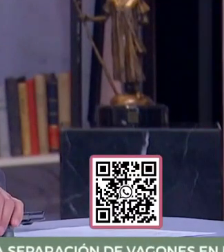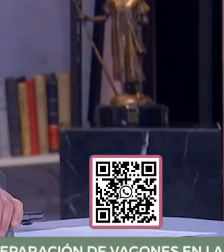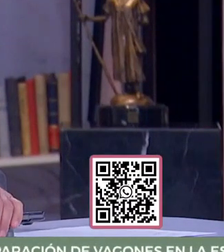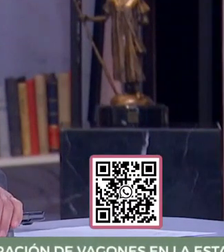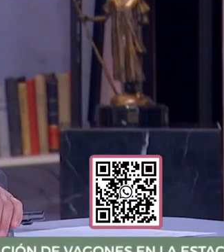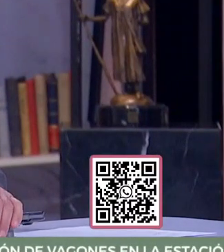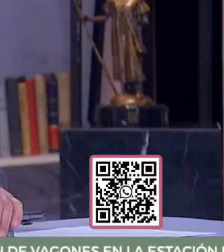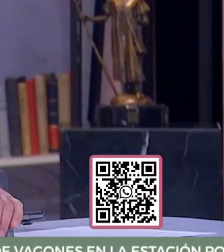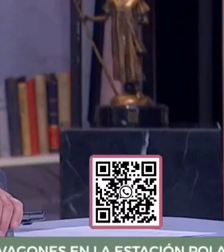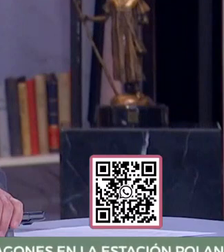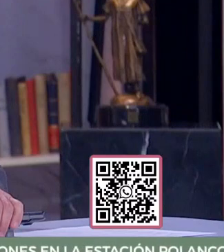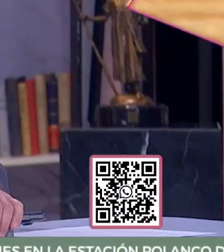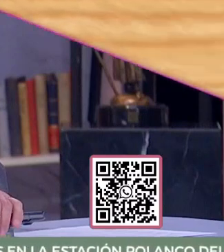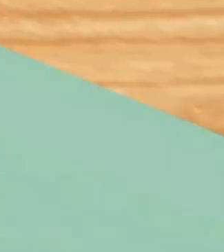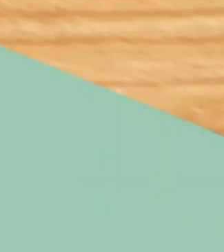ministra Yasmín Esquivel.